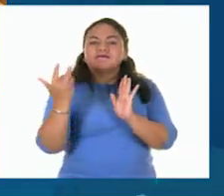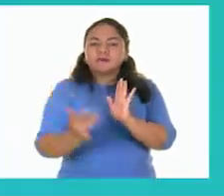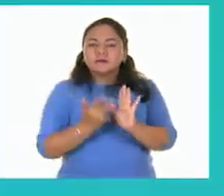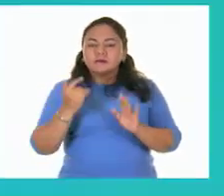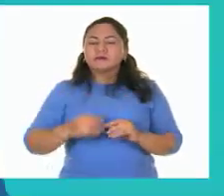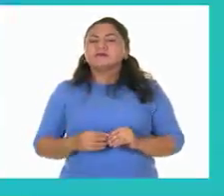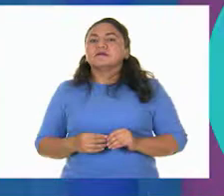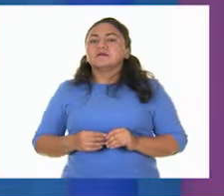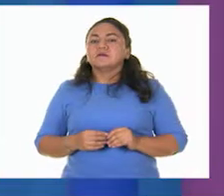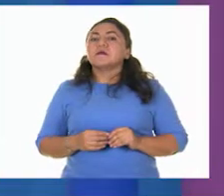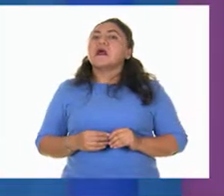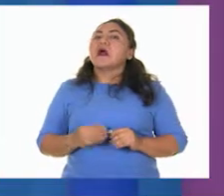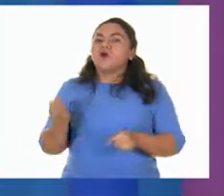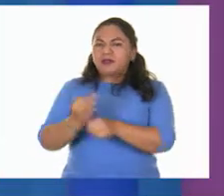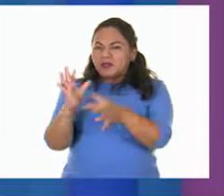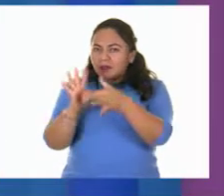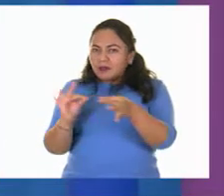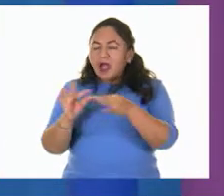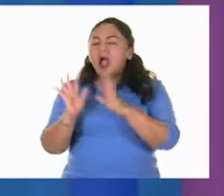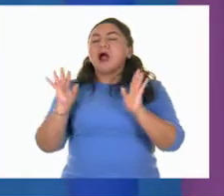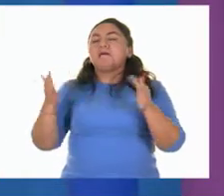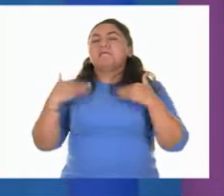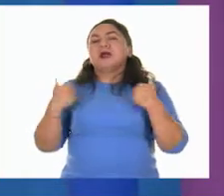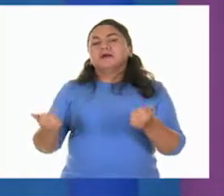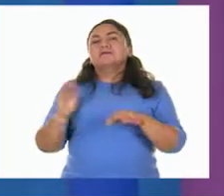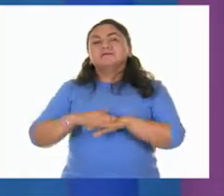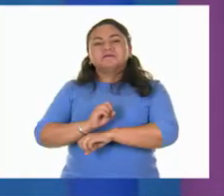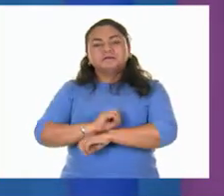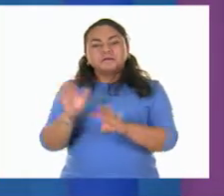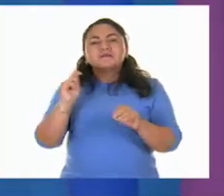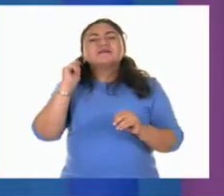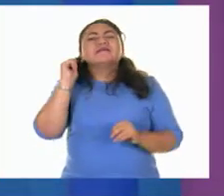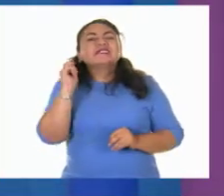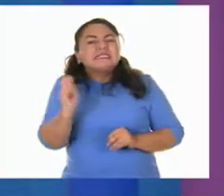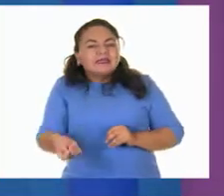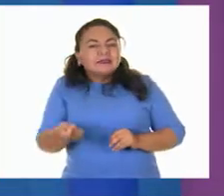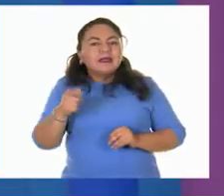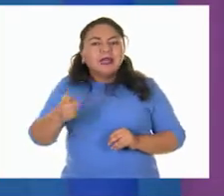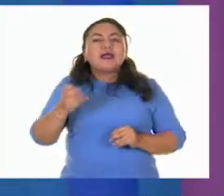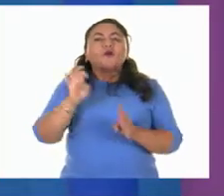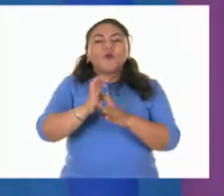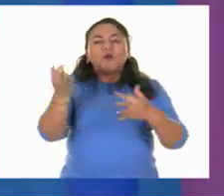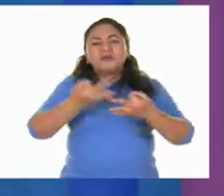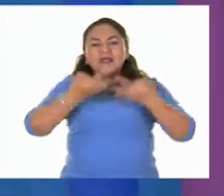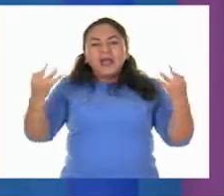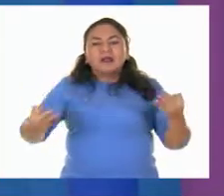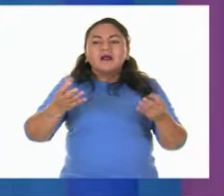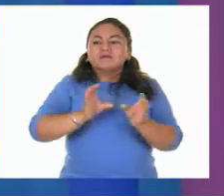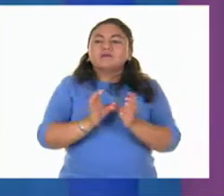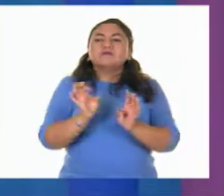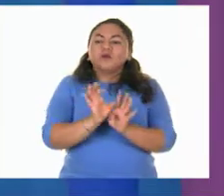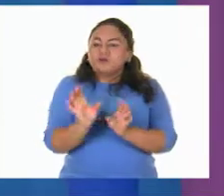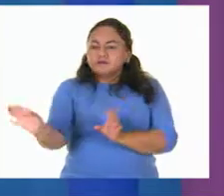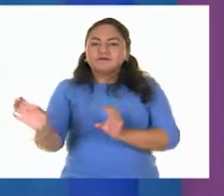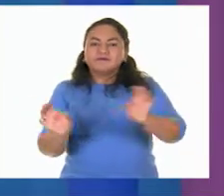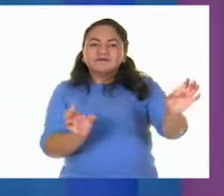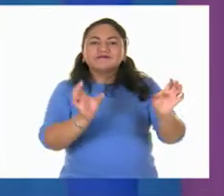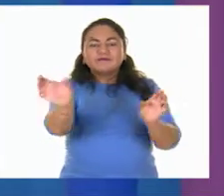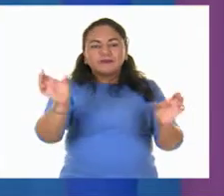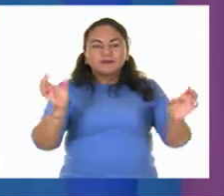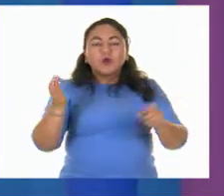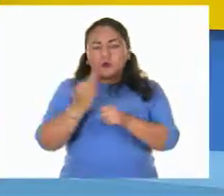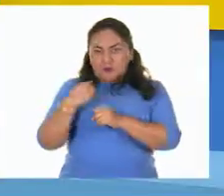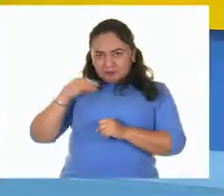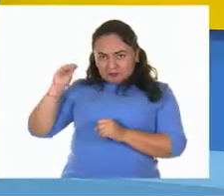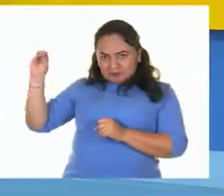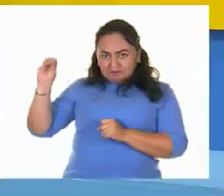con esta explicación nos ha quedado un poco más claro en qué consistió este reparto. ¿Qué te parece si lo voy colocando también?